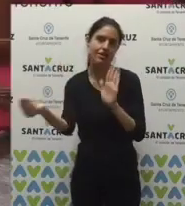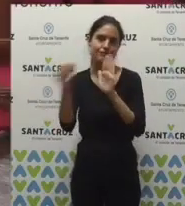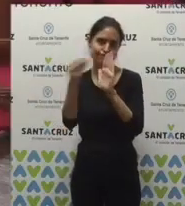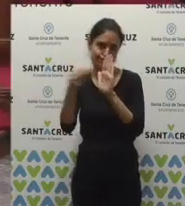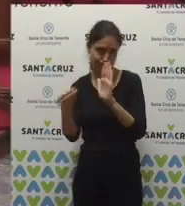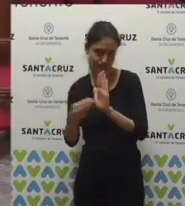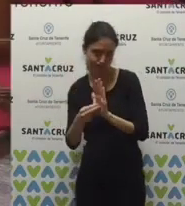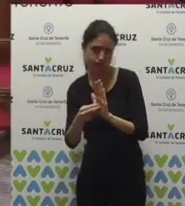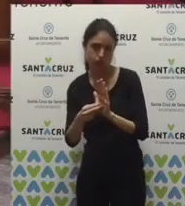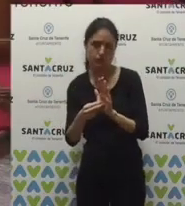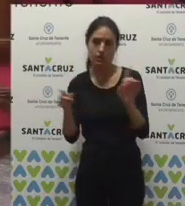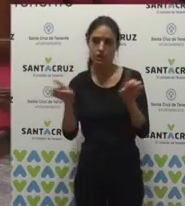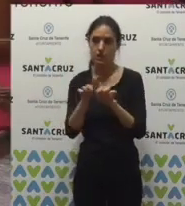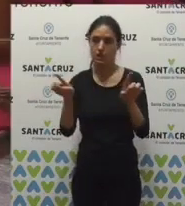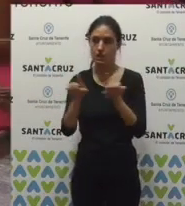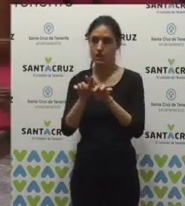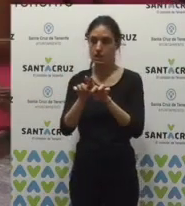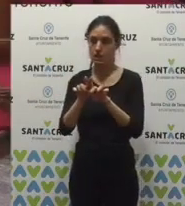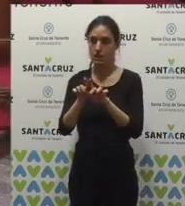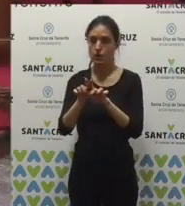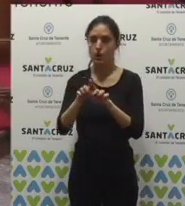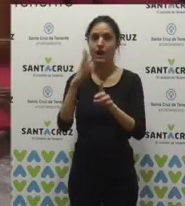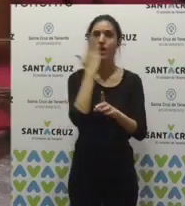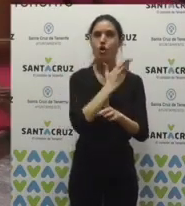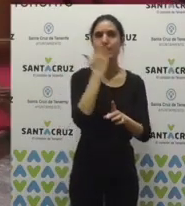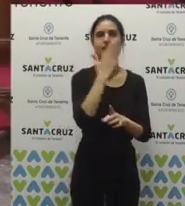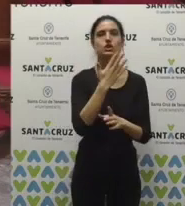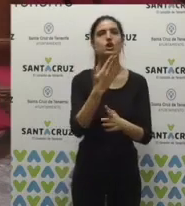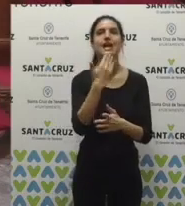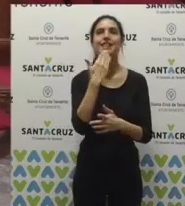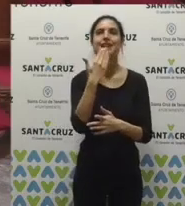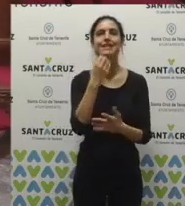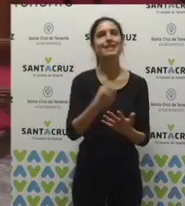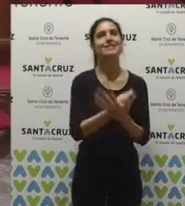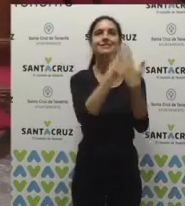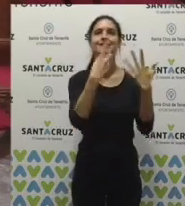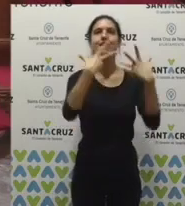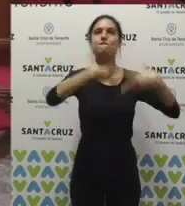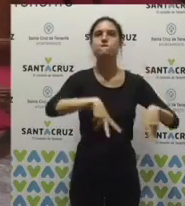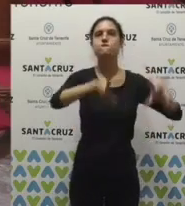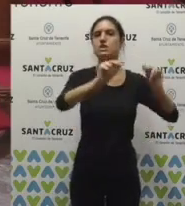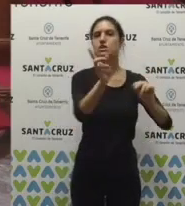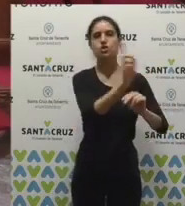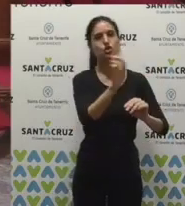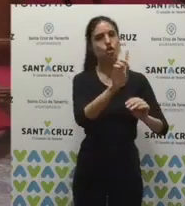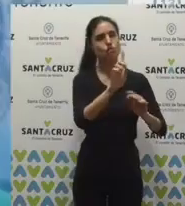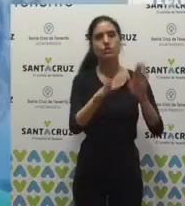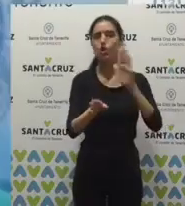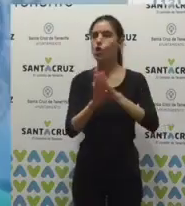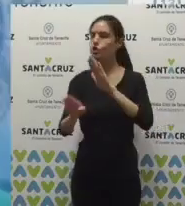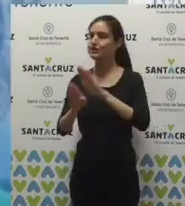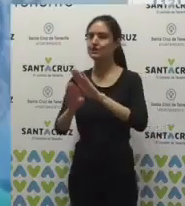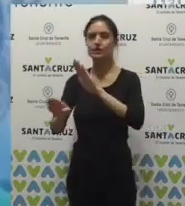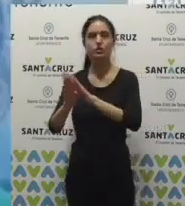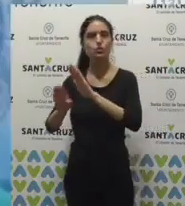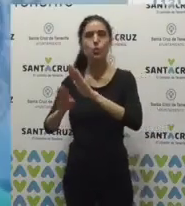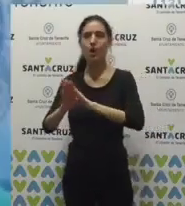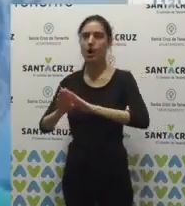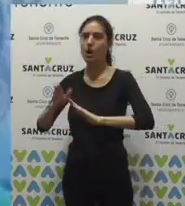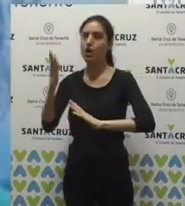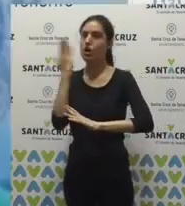finalizará en el momento en que los adolescentes cumplen 16 años sino que se mantengan mientras estén cursando la escolarización obligatoria